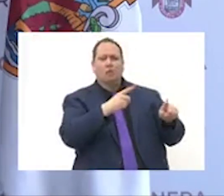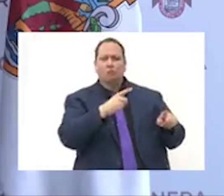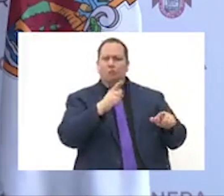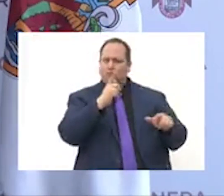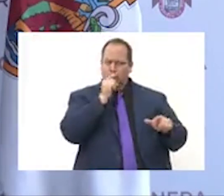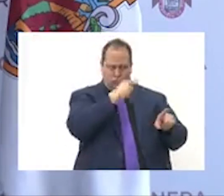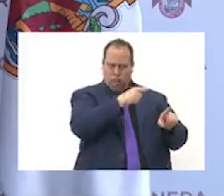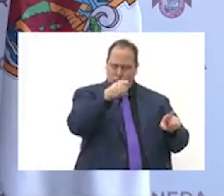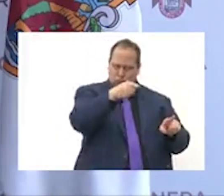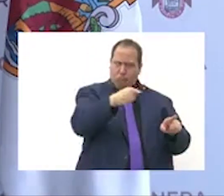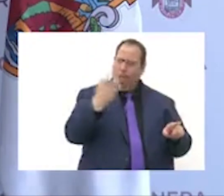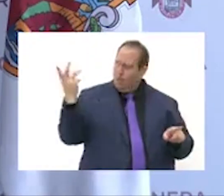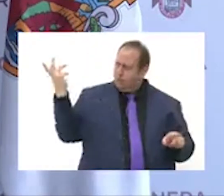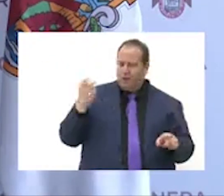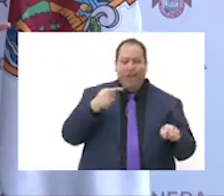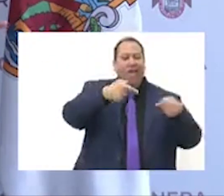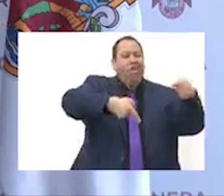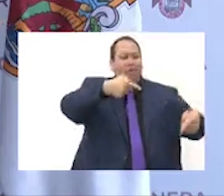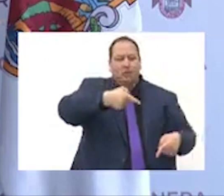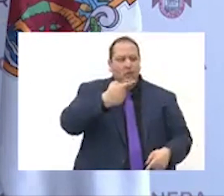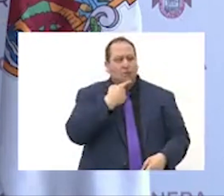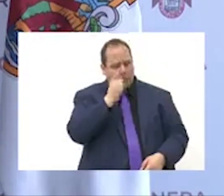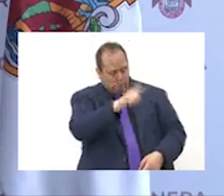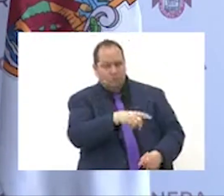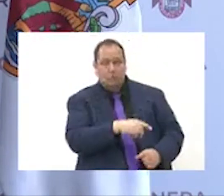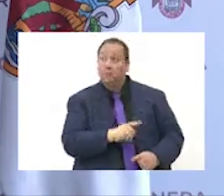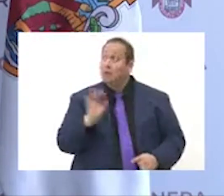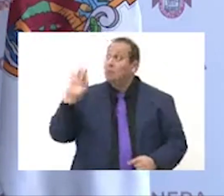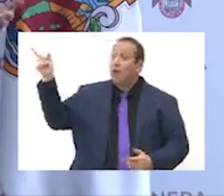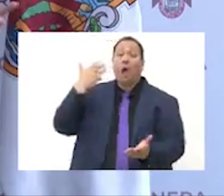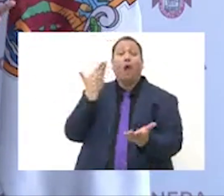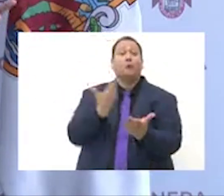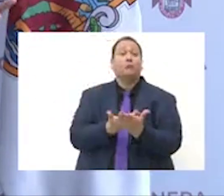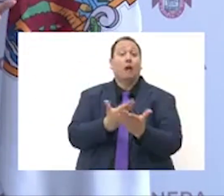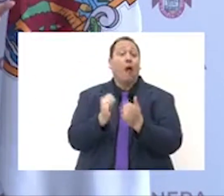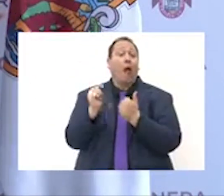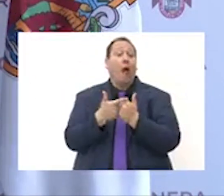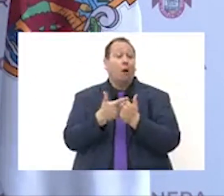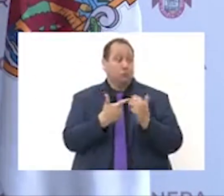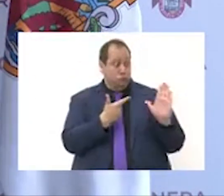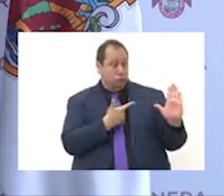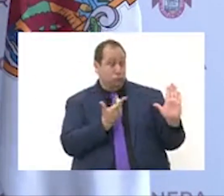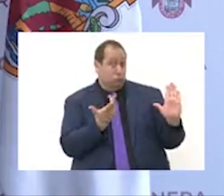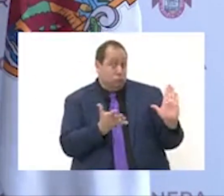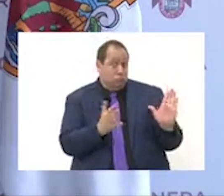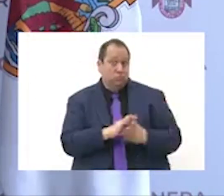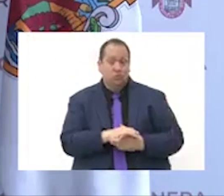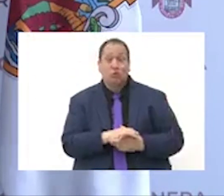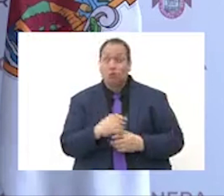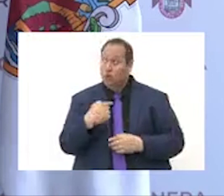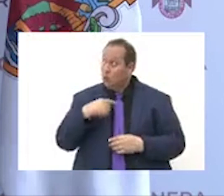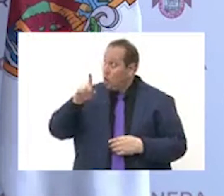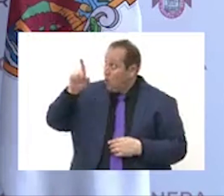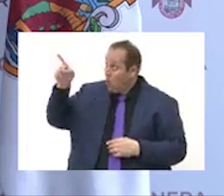autoridad correspondiente, si es que él tendrá pruebas de algo en particular. Yo, hacia